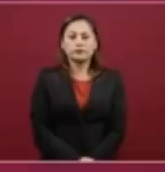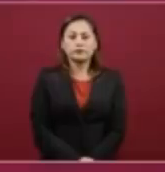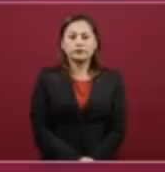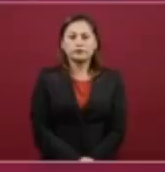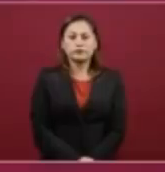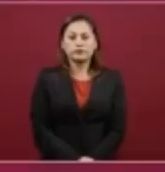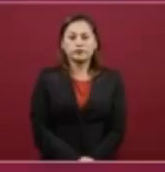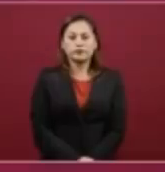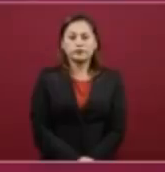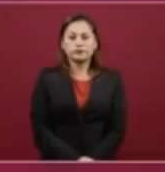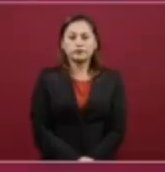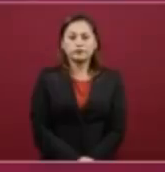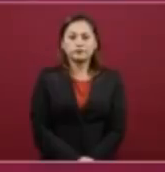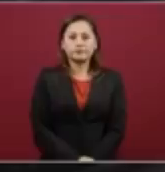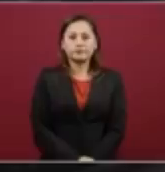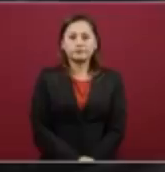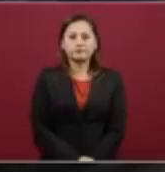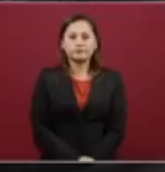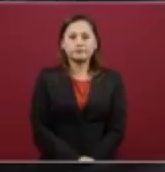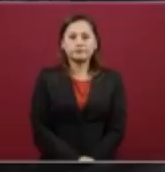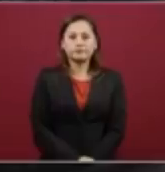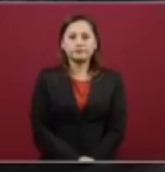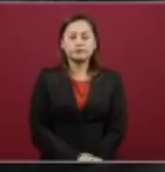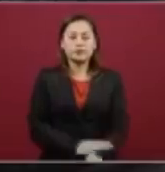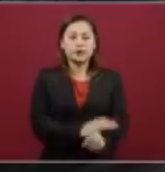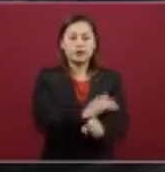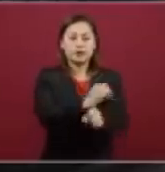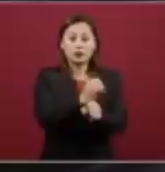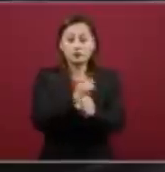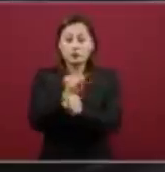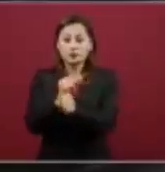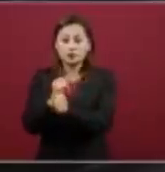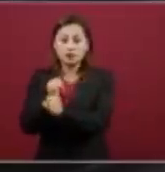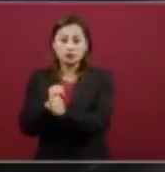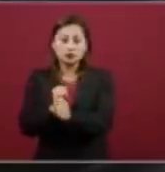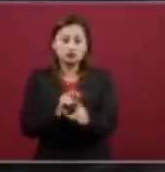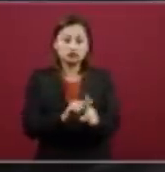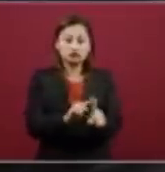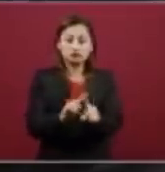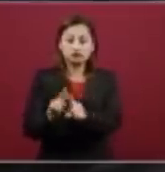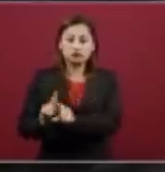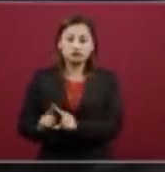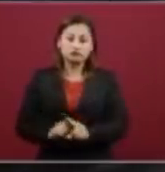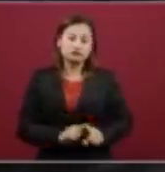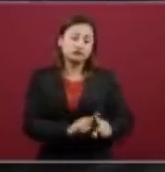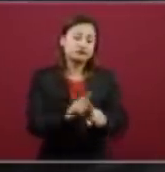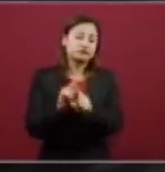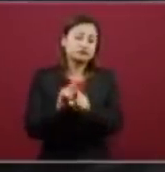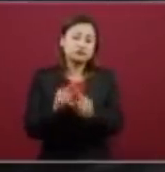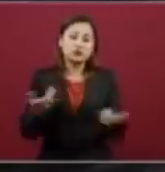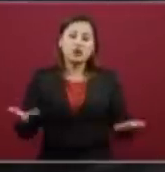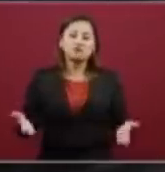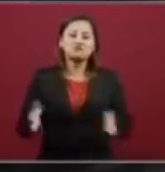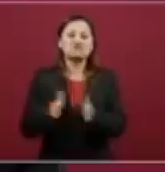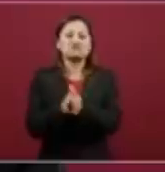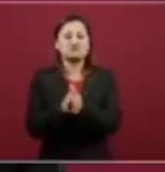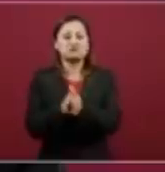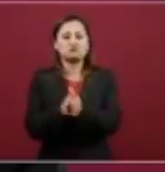ninguna posibilidad de investigación, no cerrar el caso, deben ser expedientes